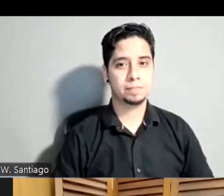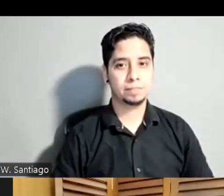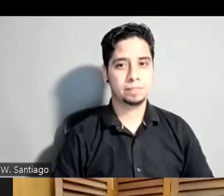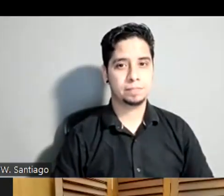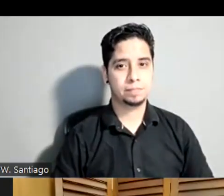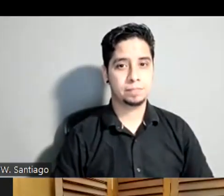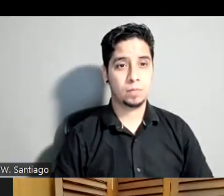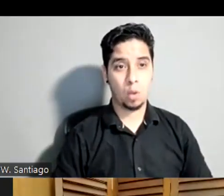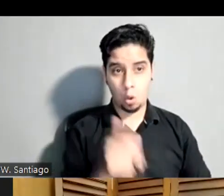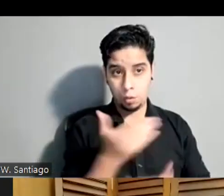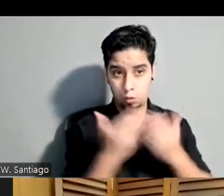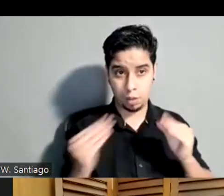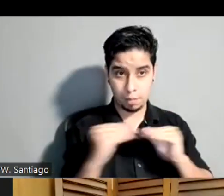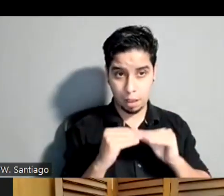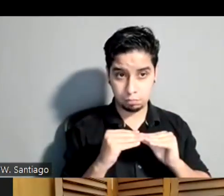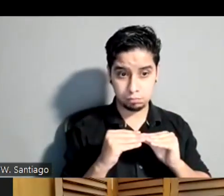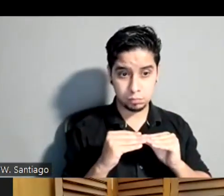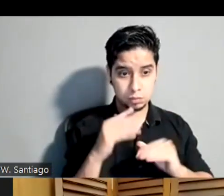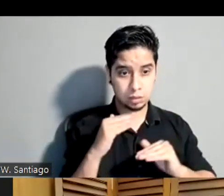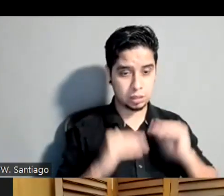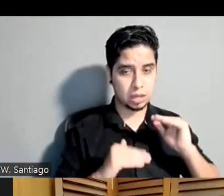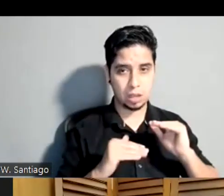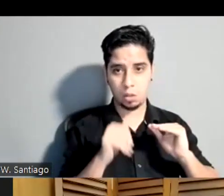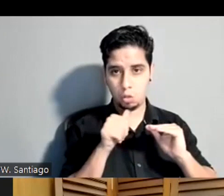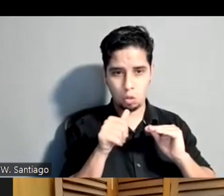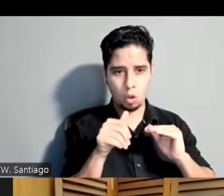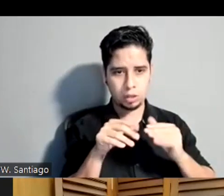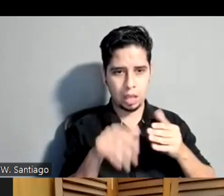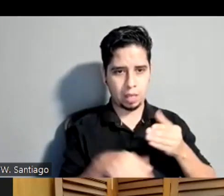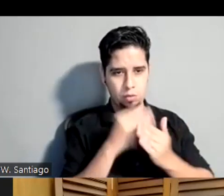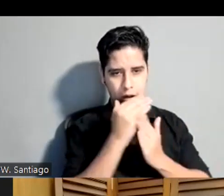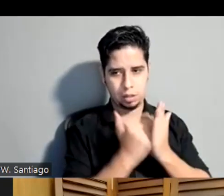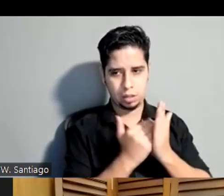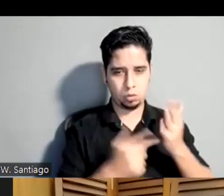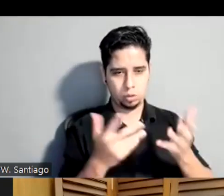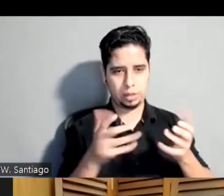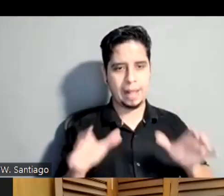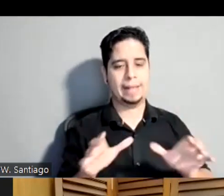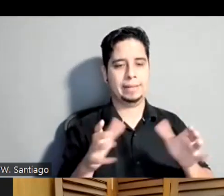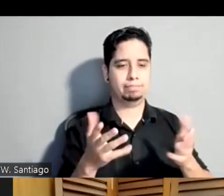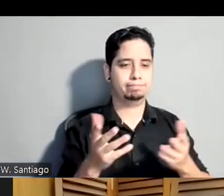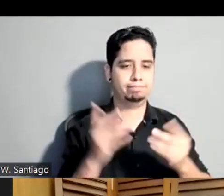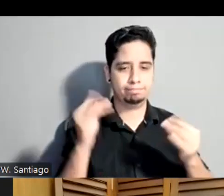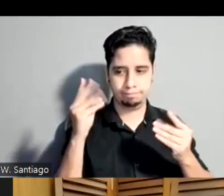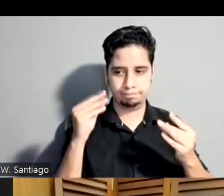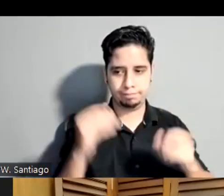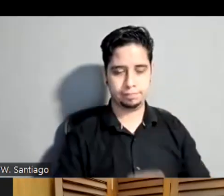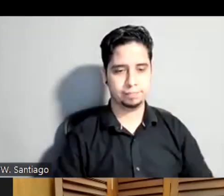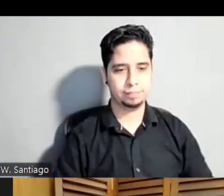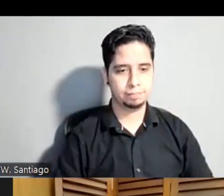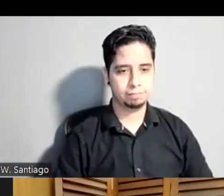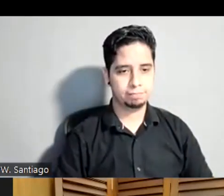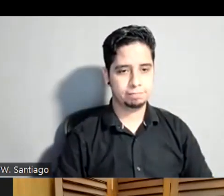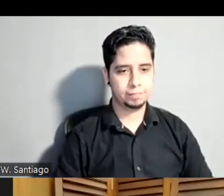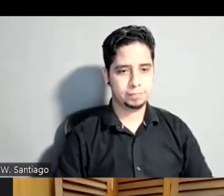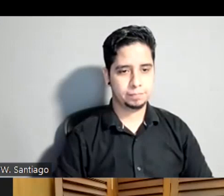¿Y alguna otra cosa? Algo que no esté en agenda, pero que tú quieras hacer, que tú vengas soñando de ese